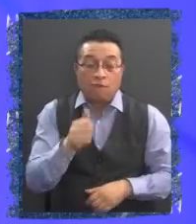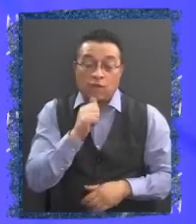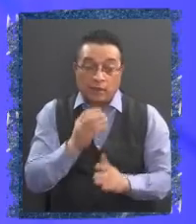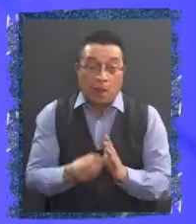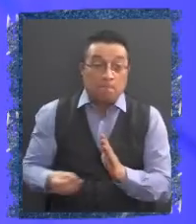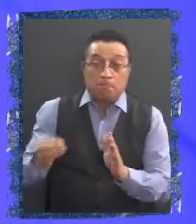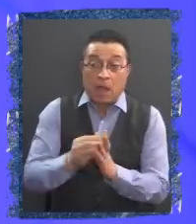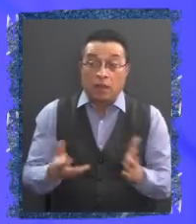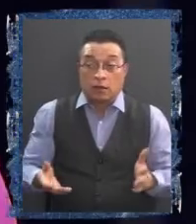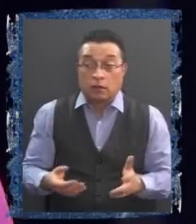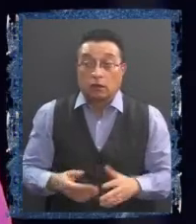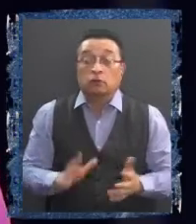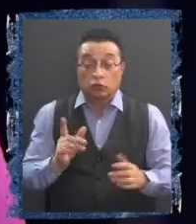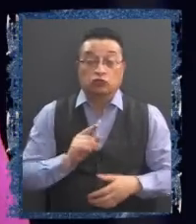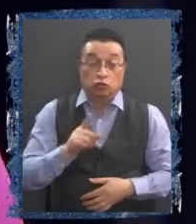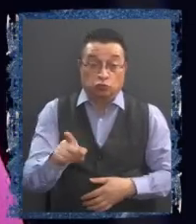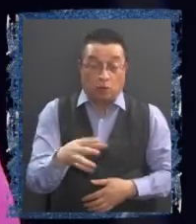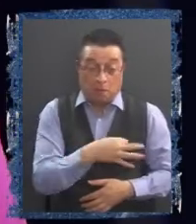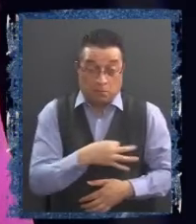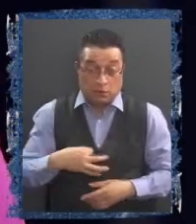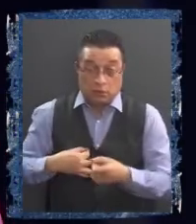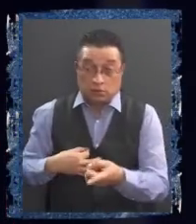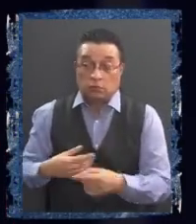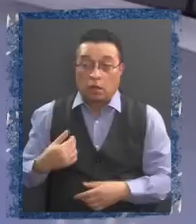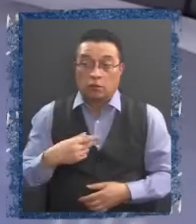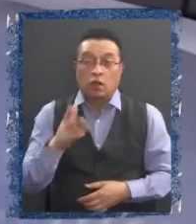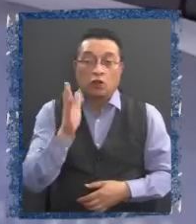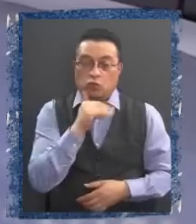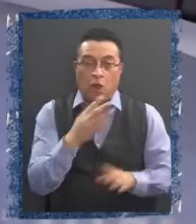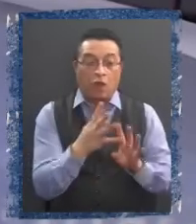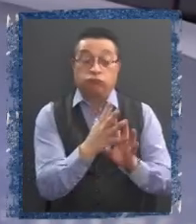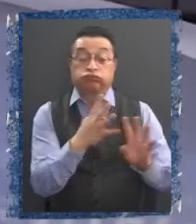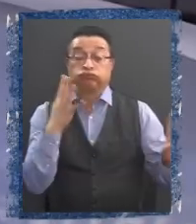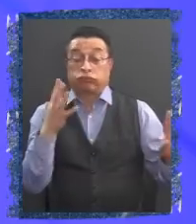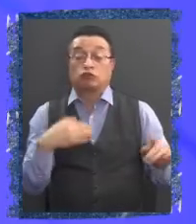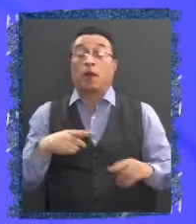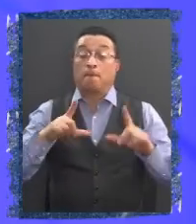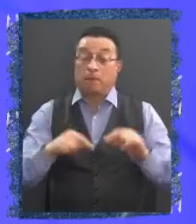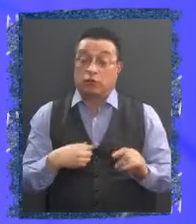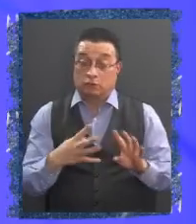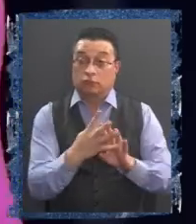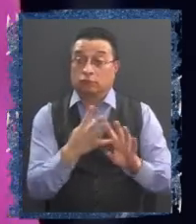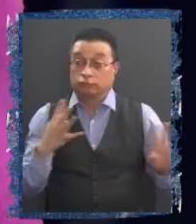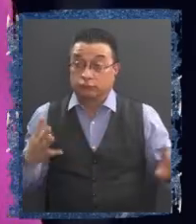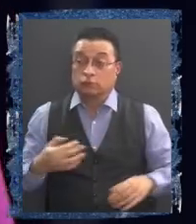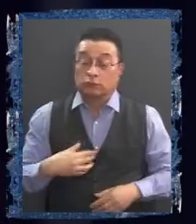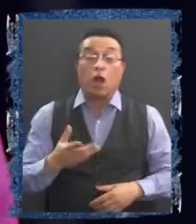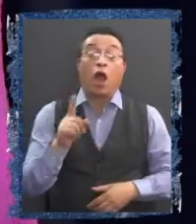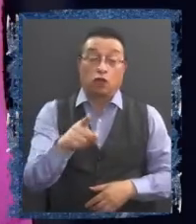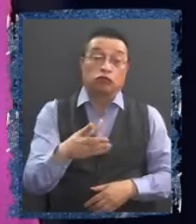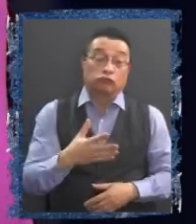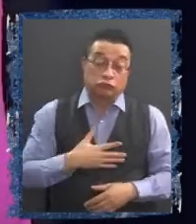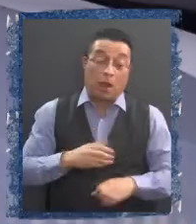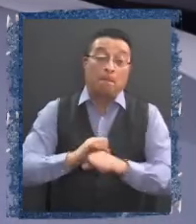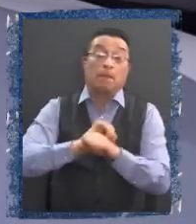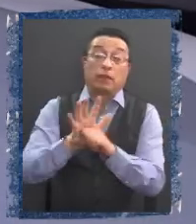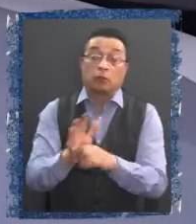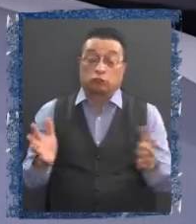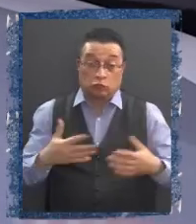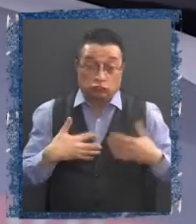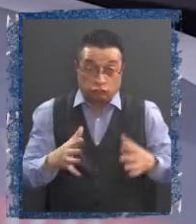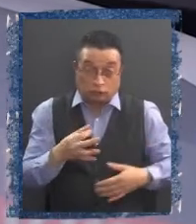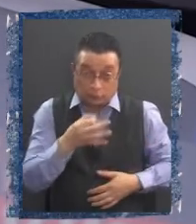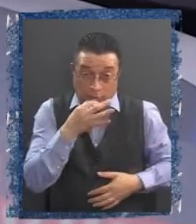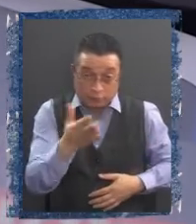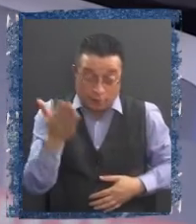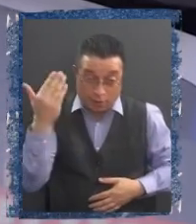fue ministra. Yo fui ministra, claro, pero no había tanta lista de espera Y cuando nosotros yo fui estábamos en ministra. pandemia, diputada. Bueno, ya, pues yo lo pero dije al principio. Miremos hacia el futuro,